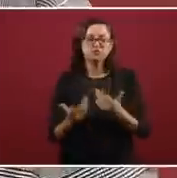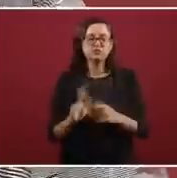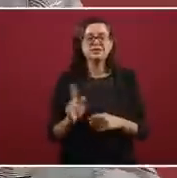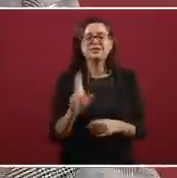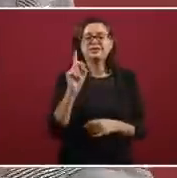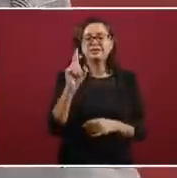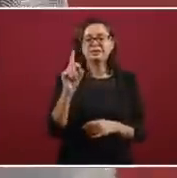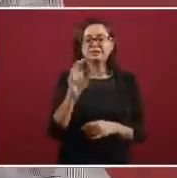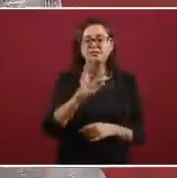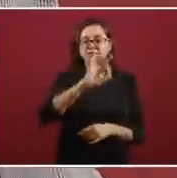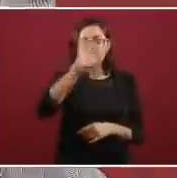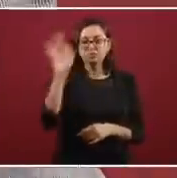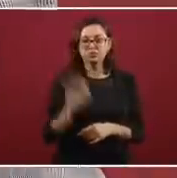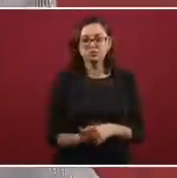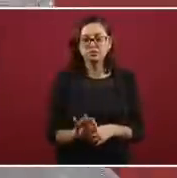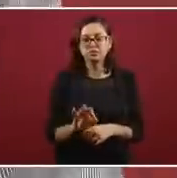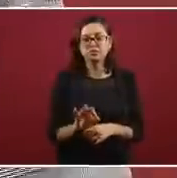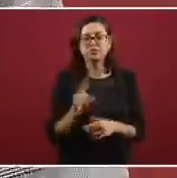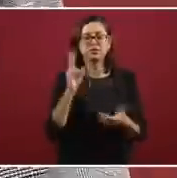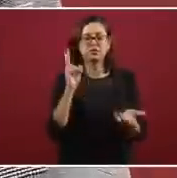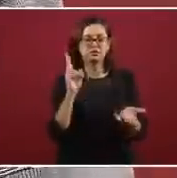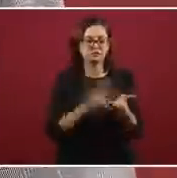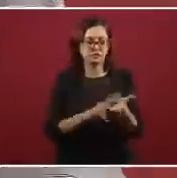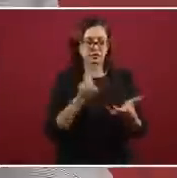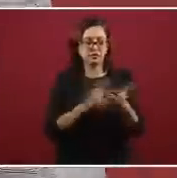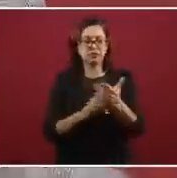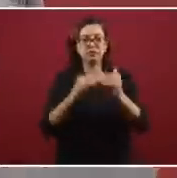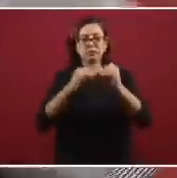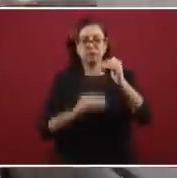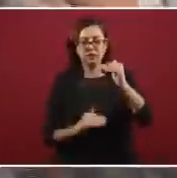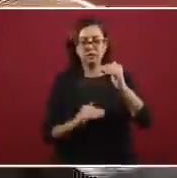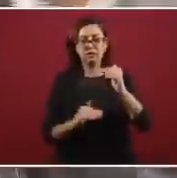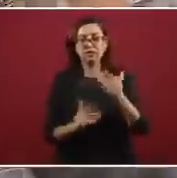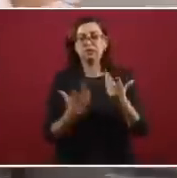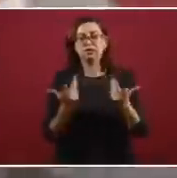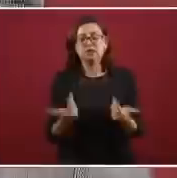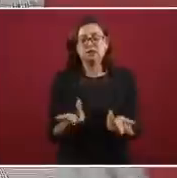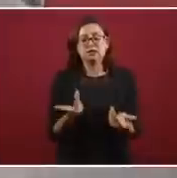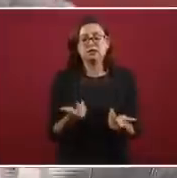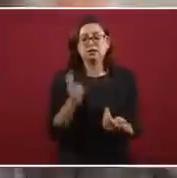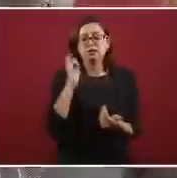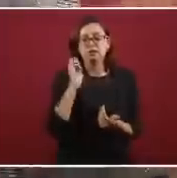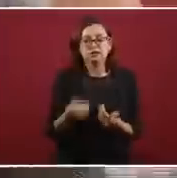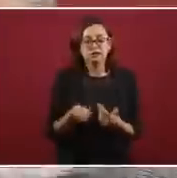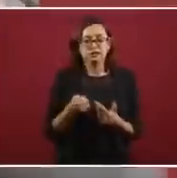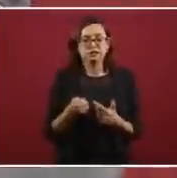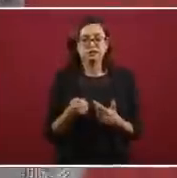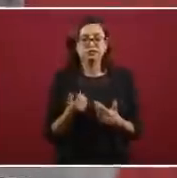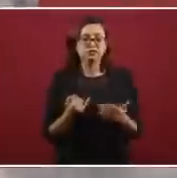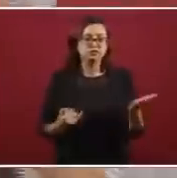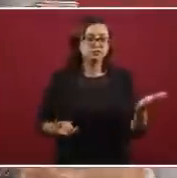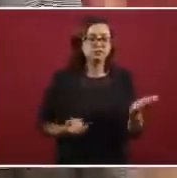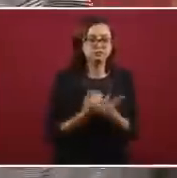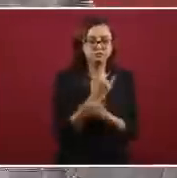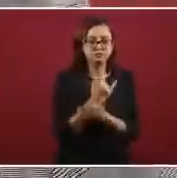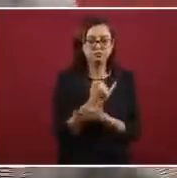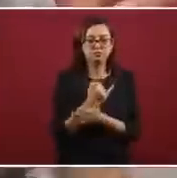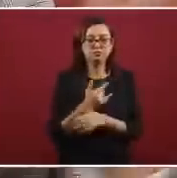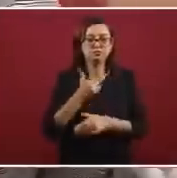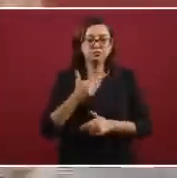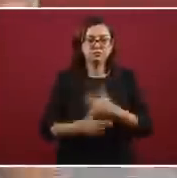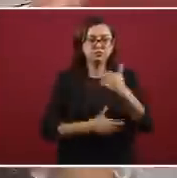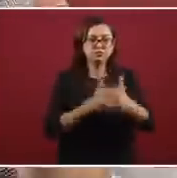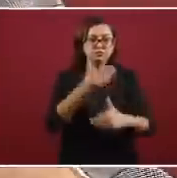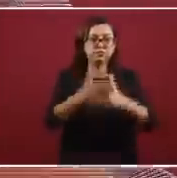30%. Al 30% del valor estimado, que además, como se fijan en un momento y no continuamente, pues